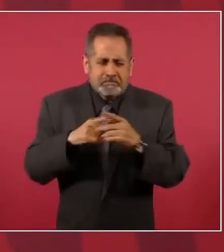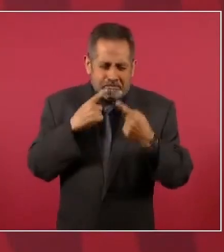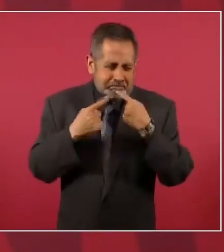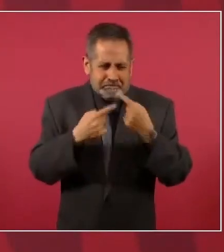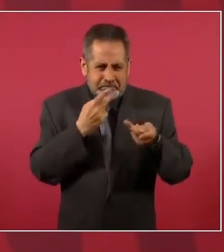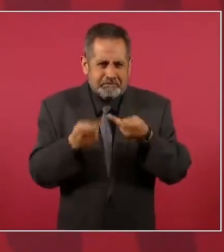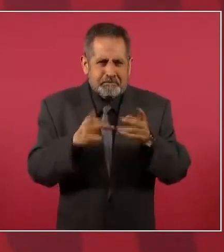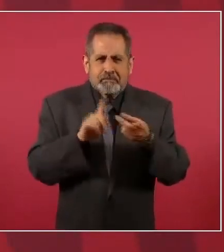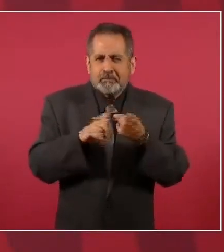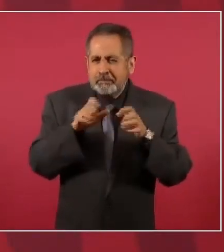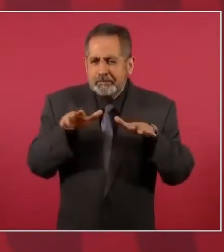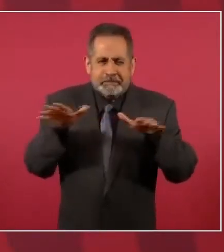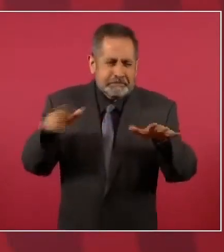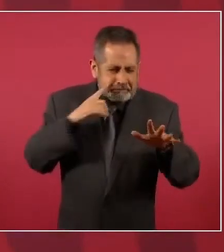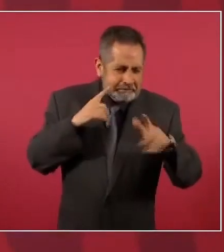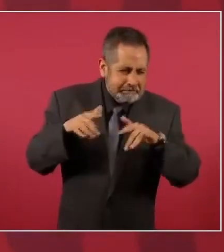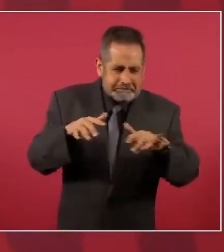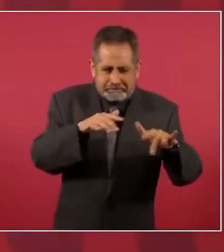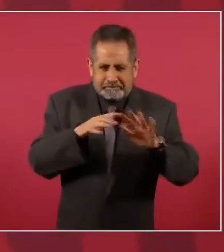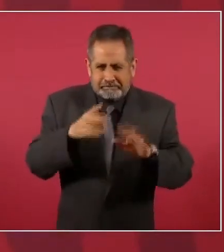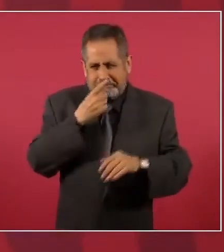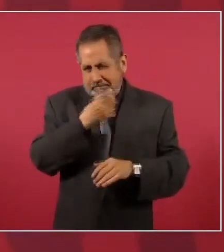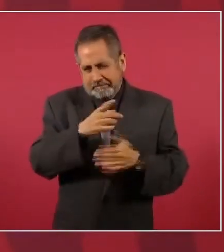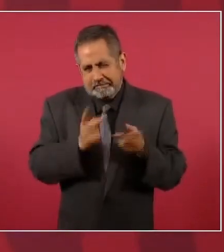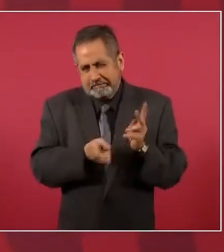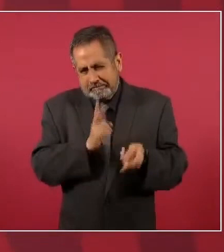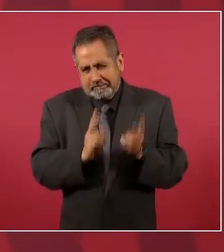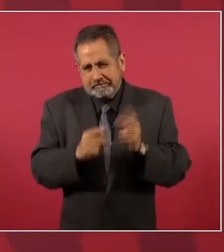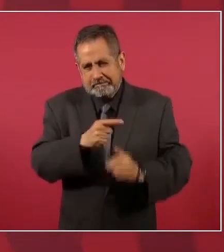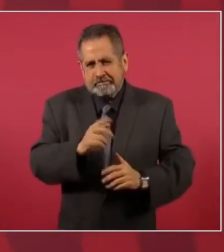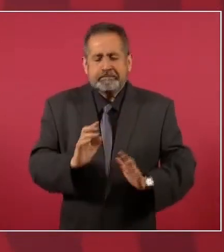y dónde está el aeropuerto.